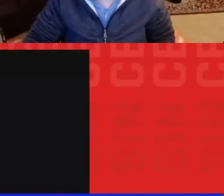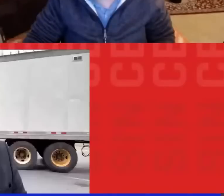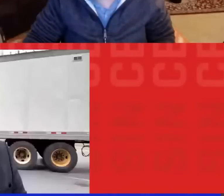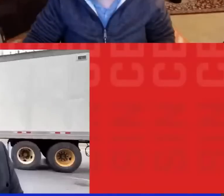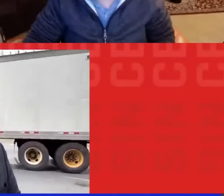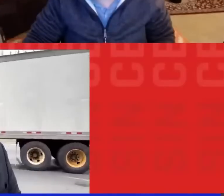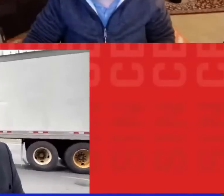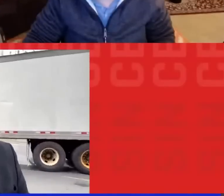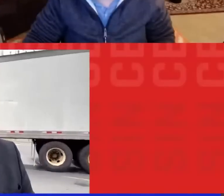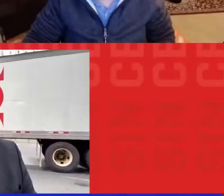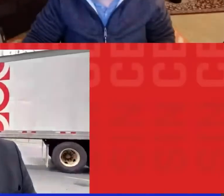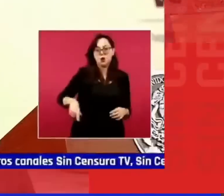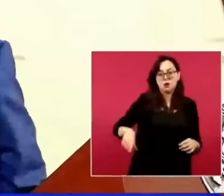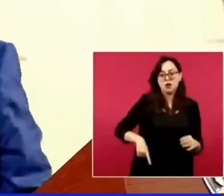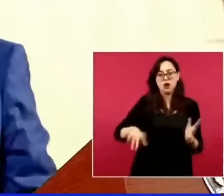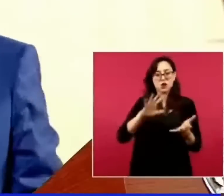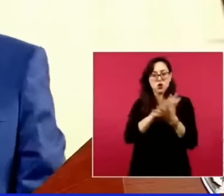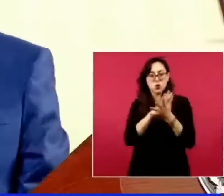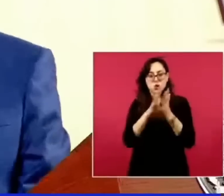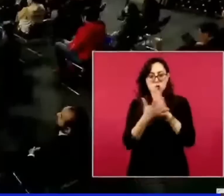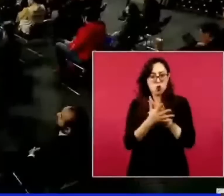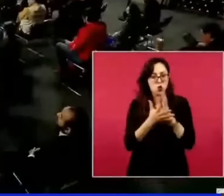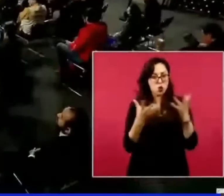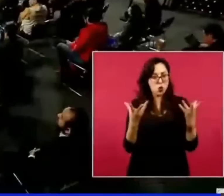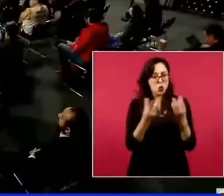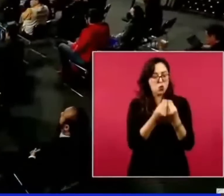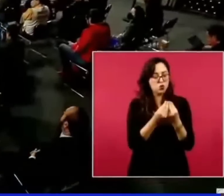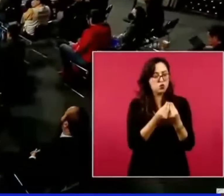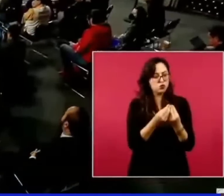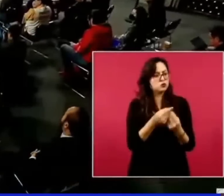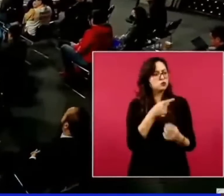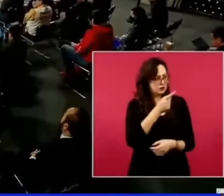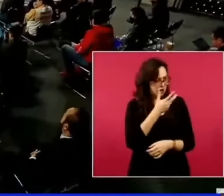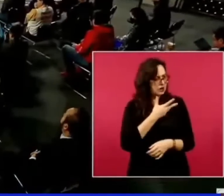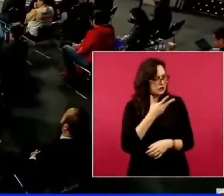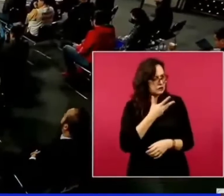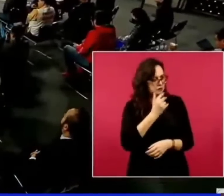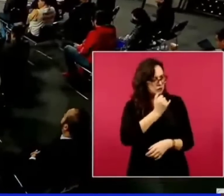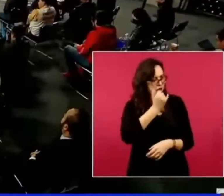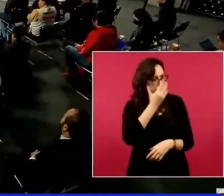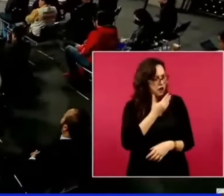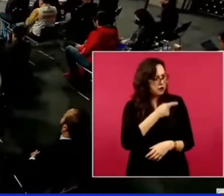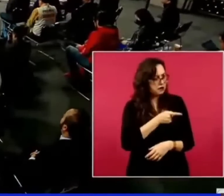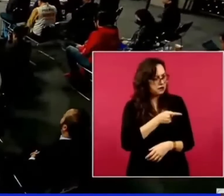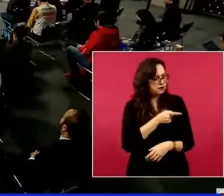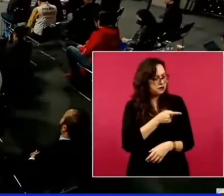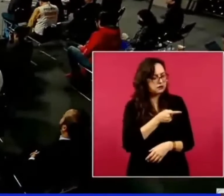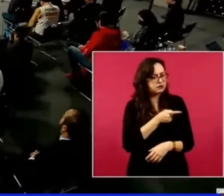¿No tienes el organigrama?